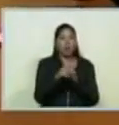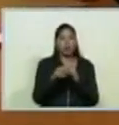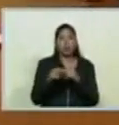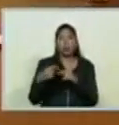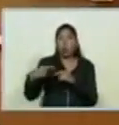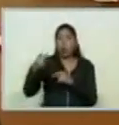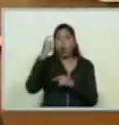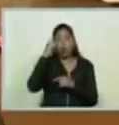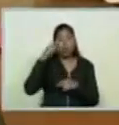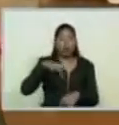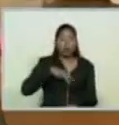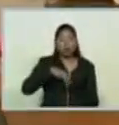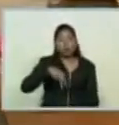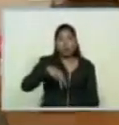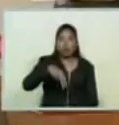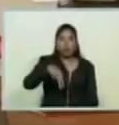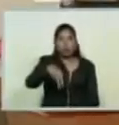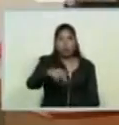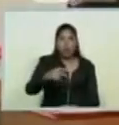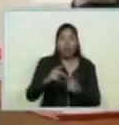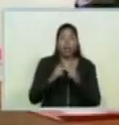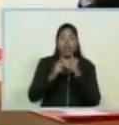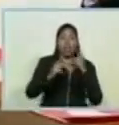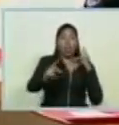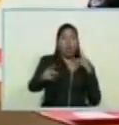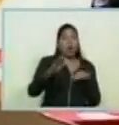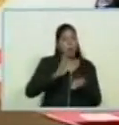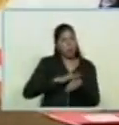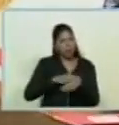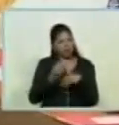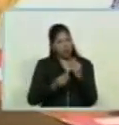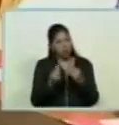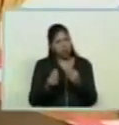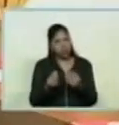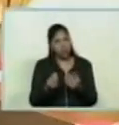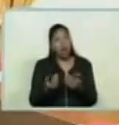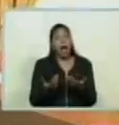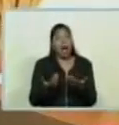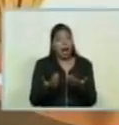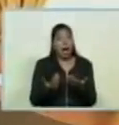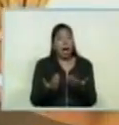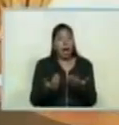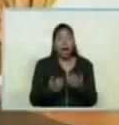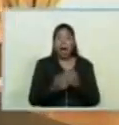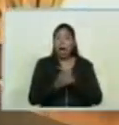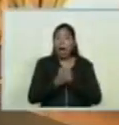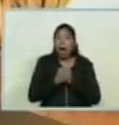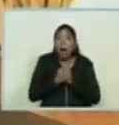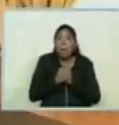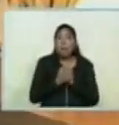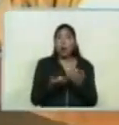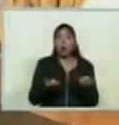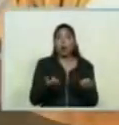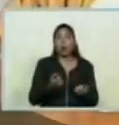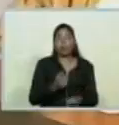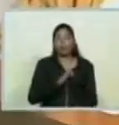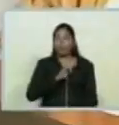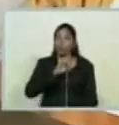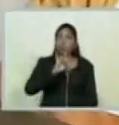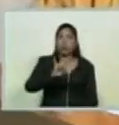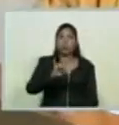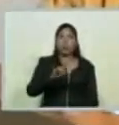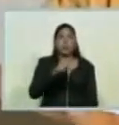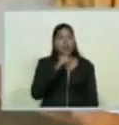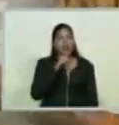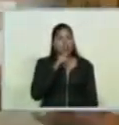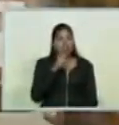kilómetros, a atender a quién, a nuestro pueblo. ¿Y por qué lo hacen? Por amor, por convicción, y sobre todo son jóvenes